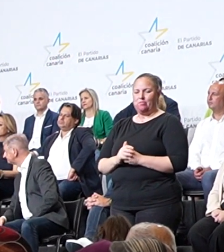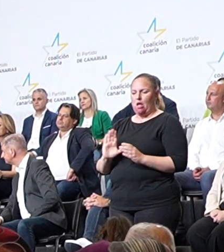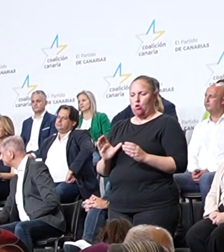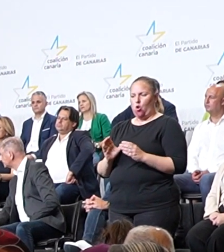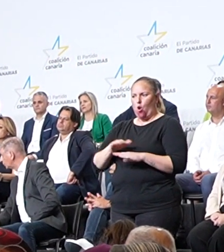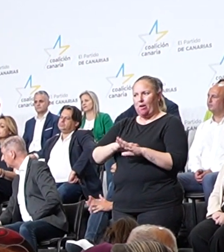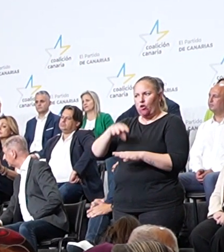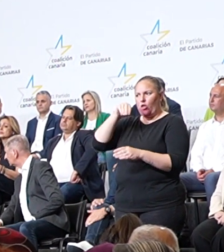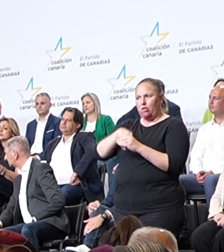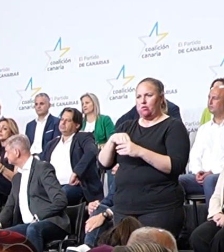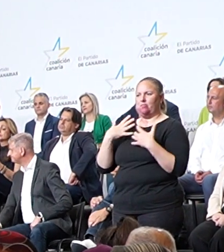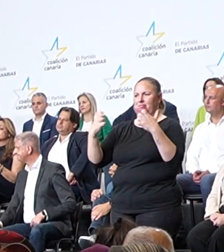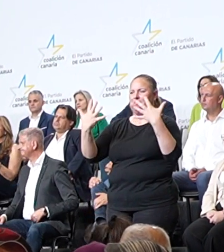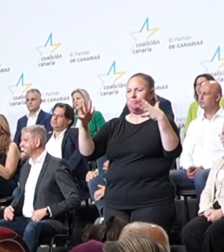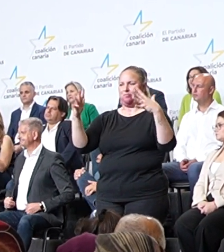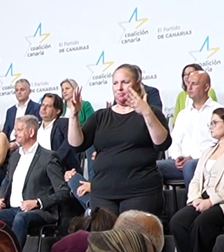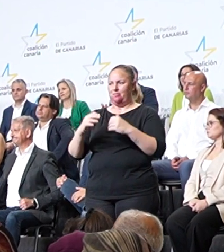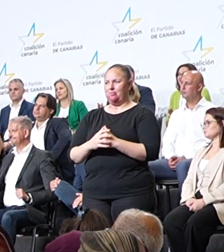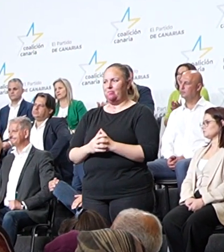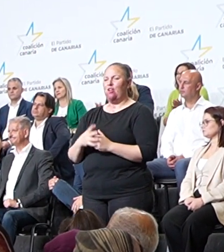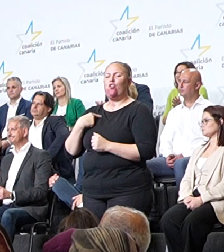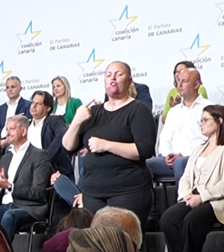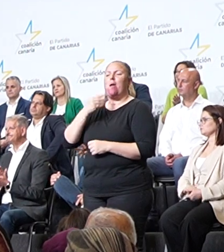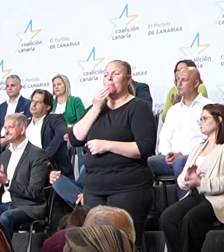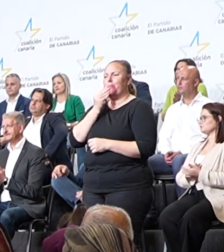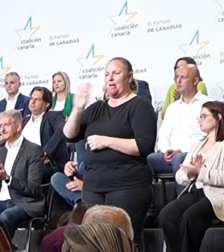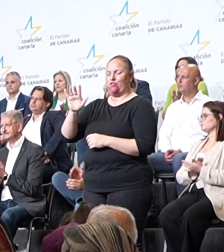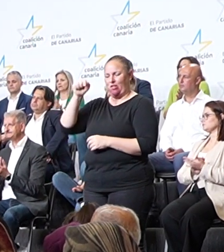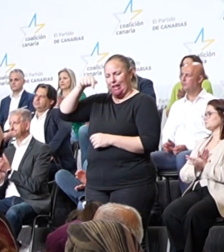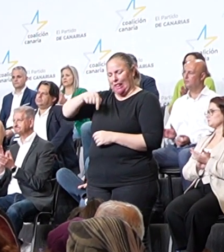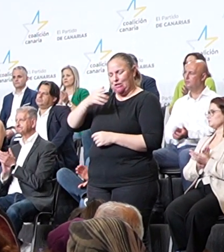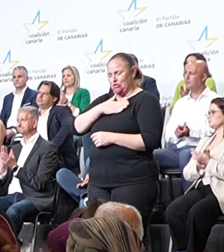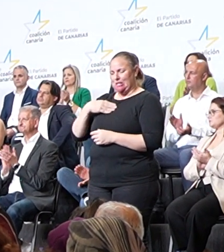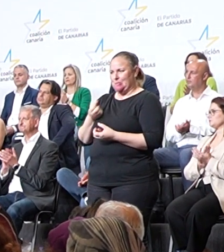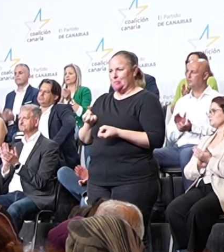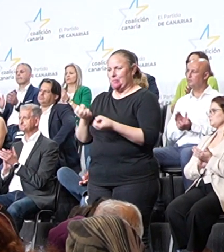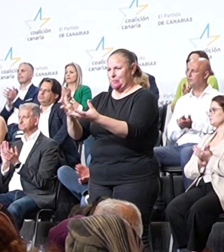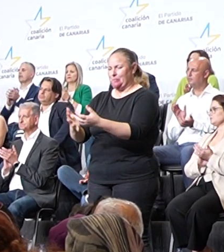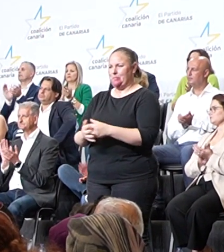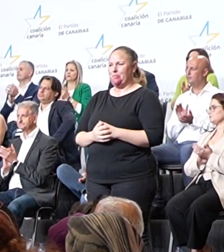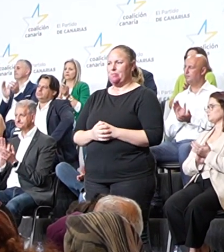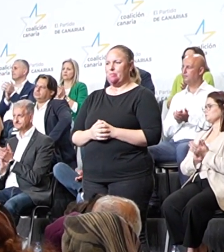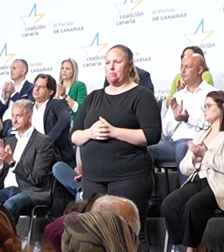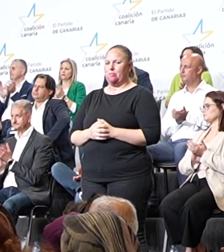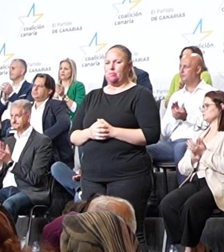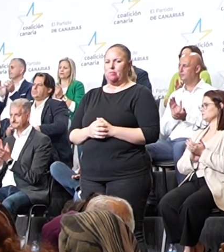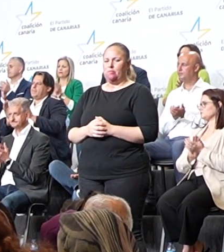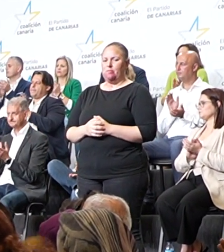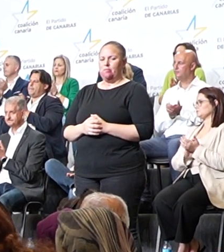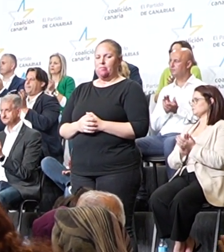gobierno gente, a Manolo le mandamos un beso muy fuerte desde aquí, quería habernos